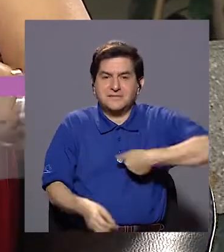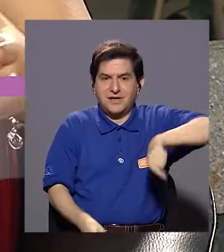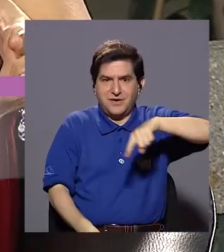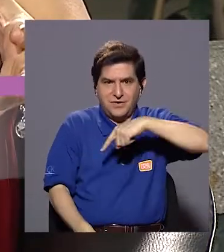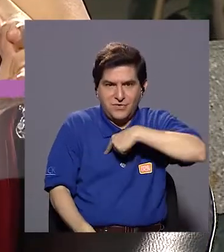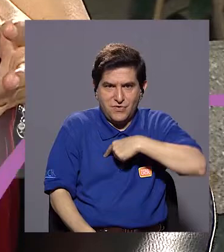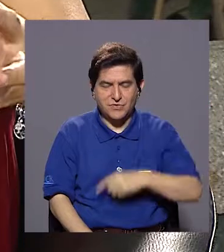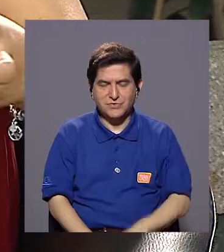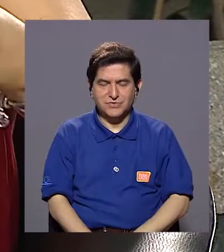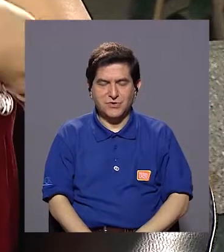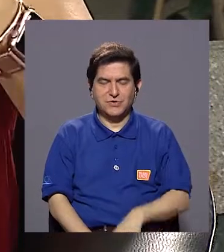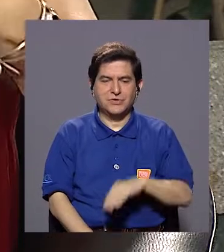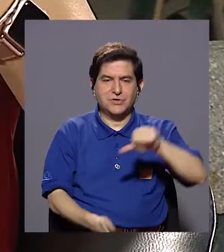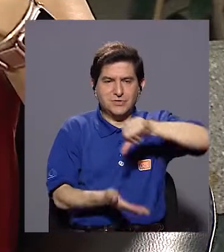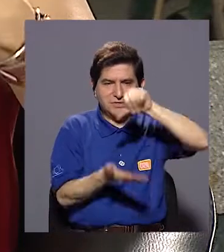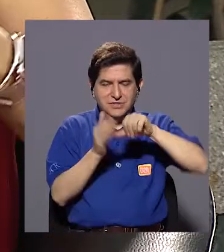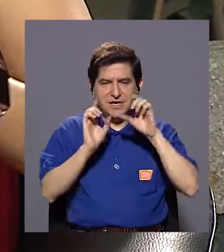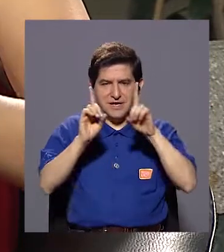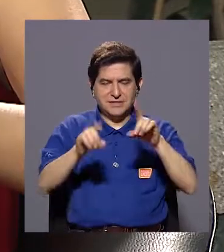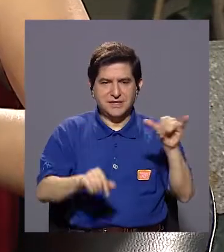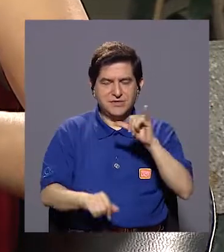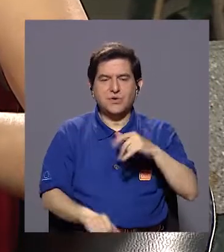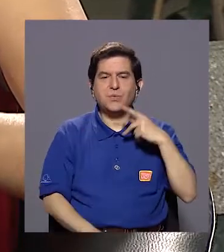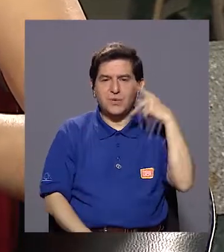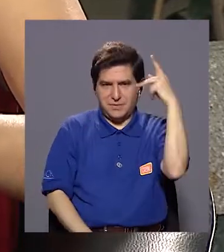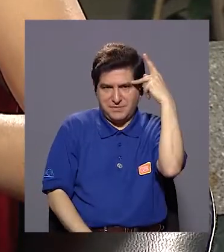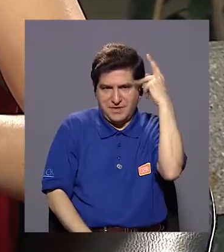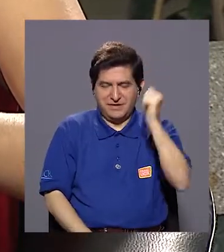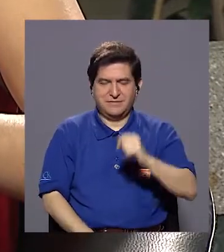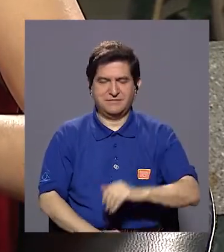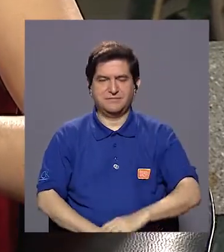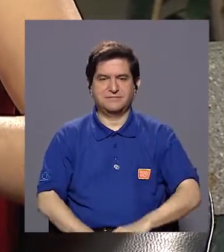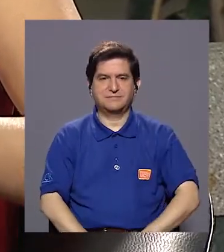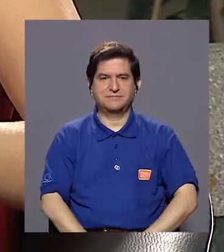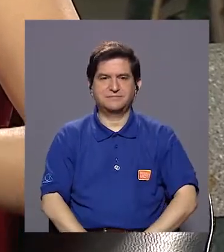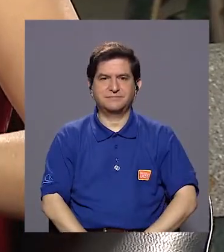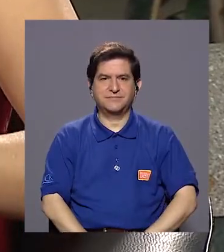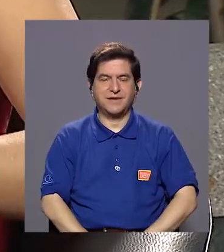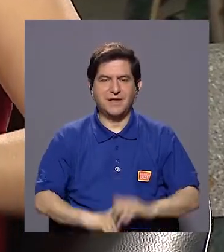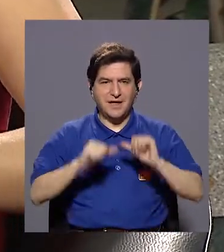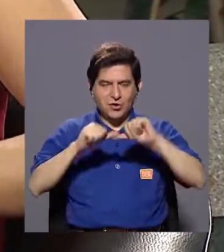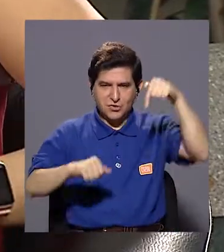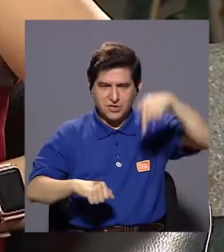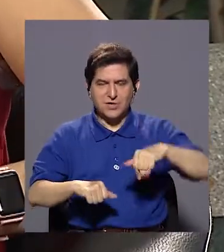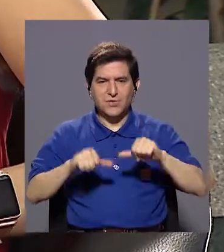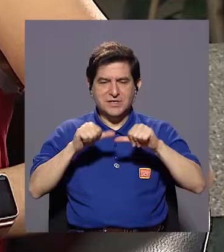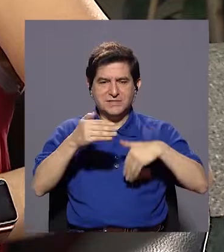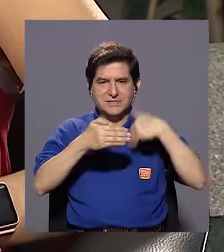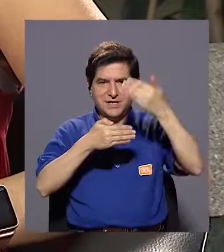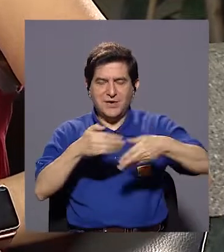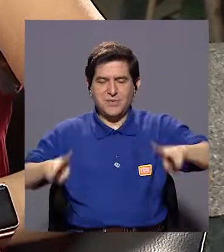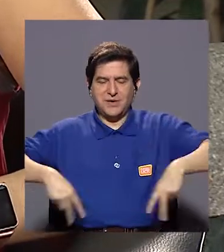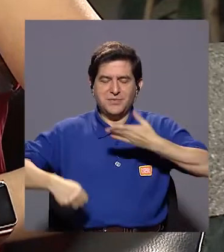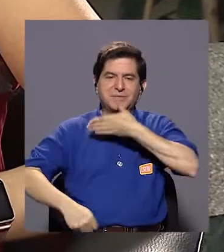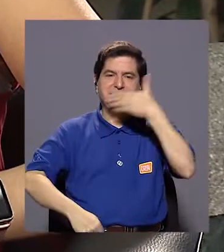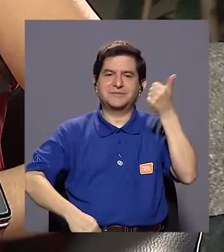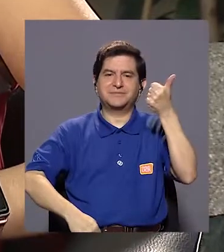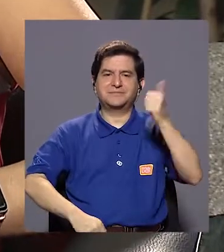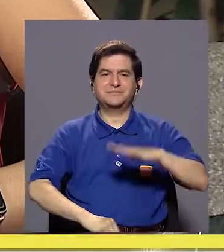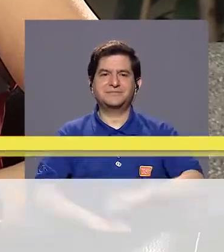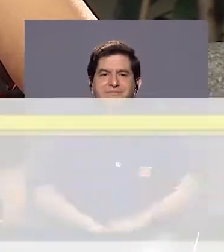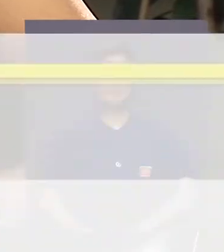hacemos no solo el centro educativo, sino nosotros también como padres de familia? Uh-huh. Uh-huh. Quédese con nosotros, ya regresamos con más de Vivir